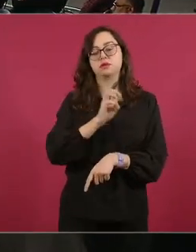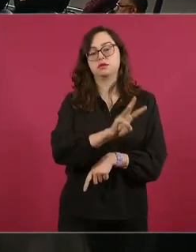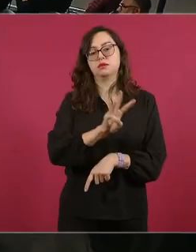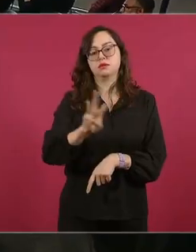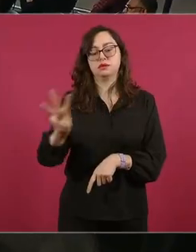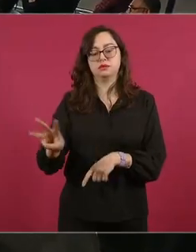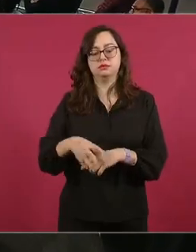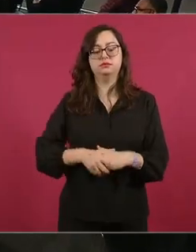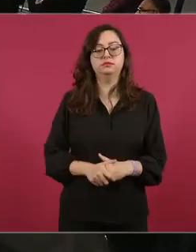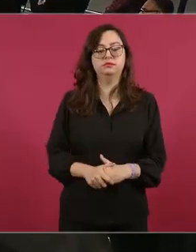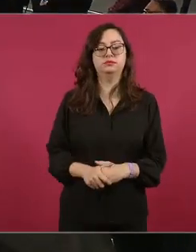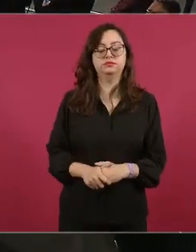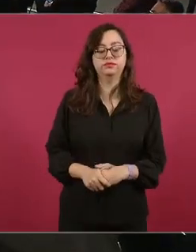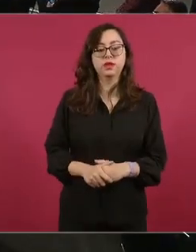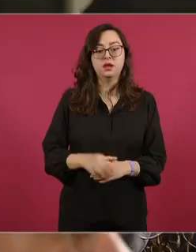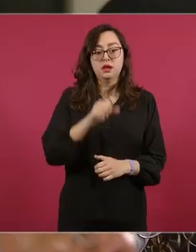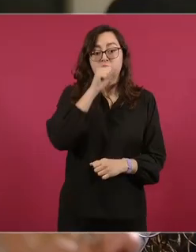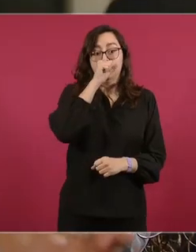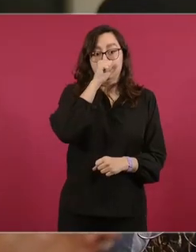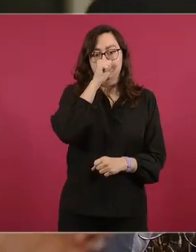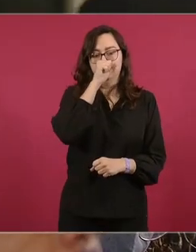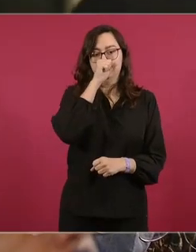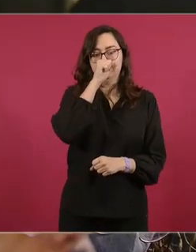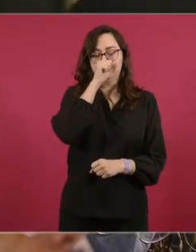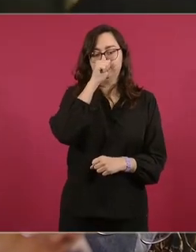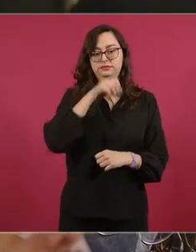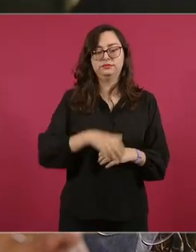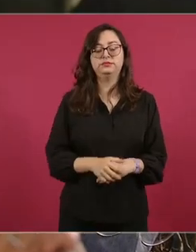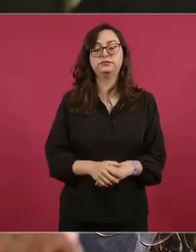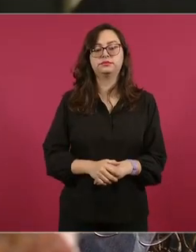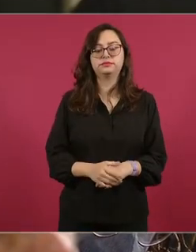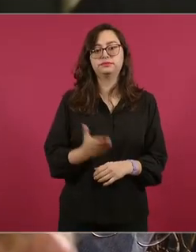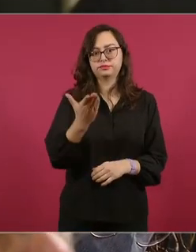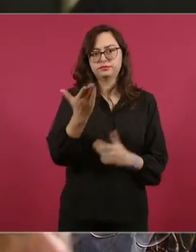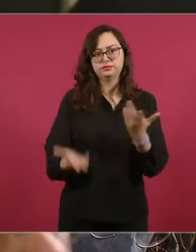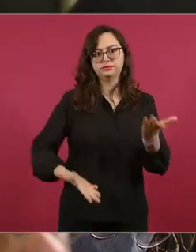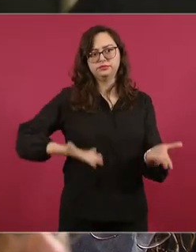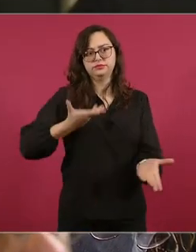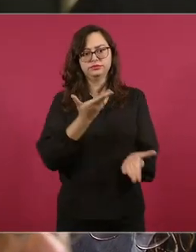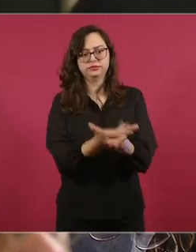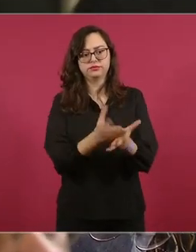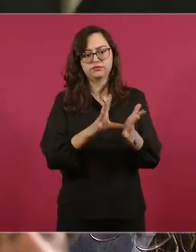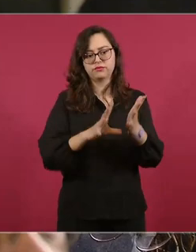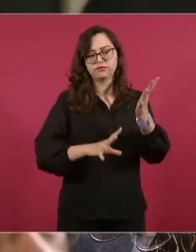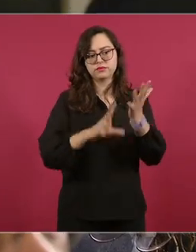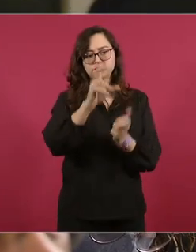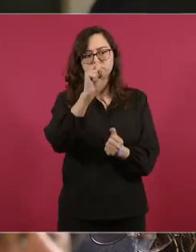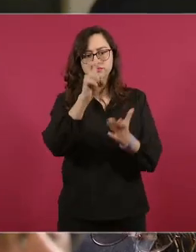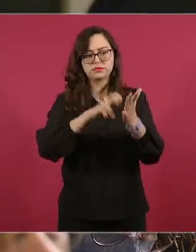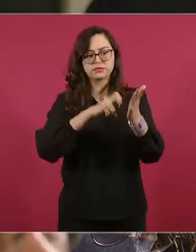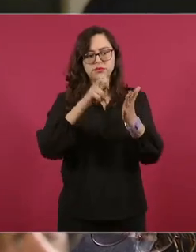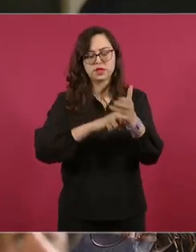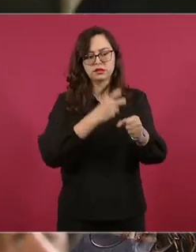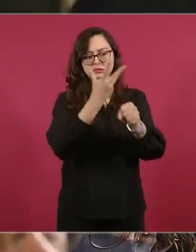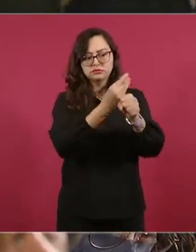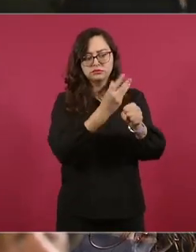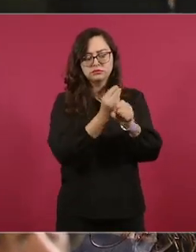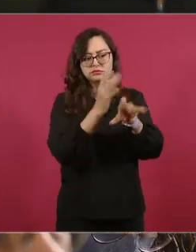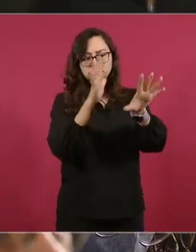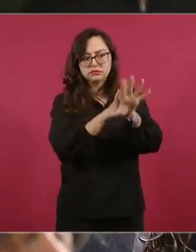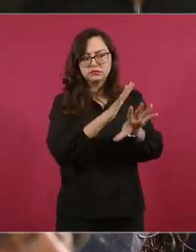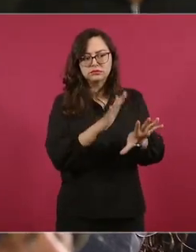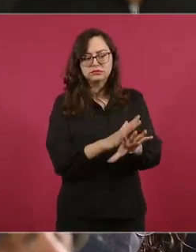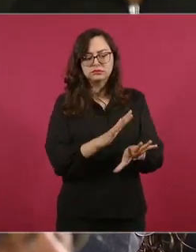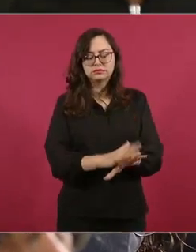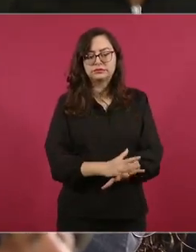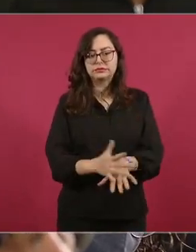am.com. Señor presidente, creo que con las reformas constitucionales que ha propuesto queda claro y fuerte que está